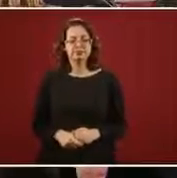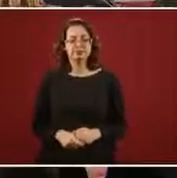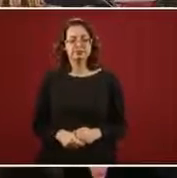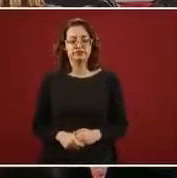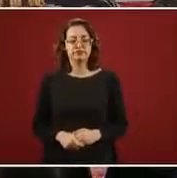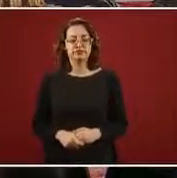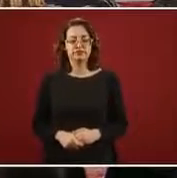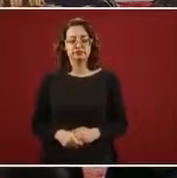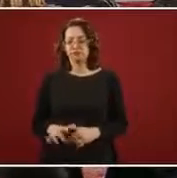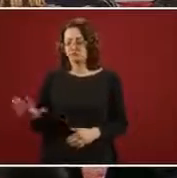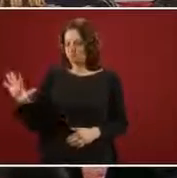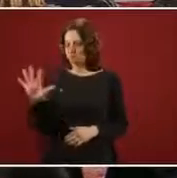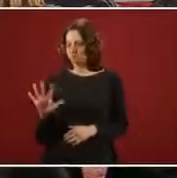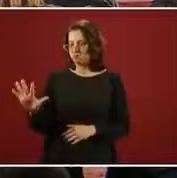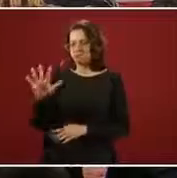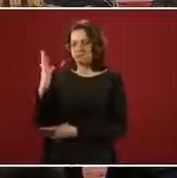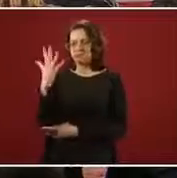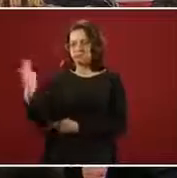Esta es la zona de reserva.